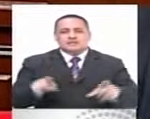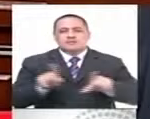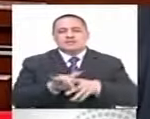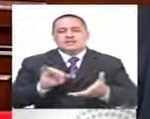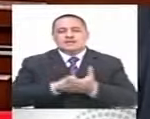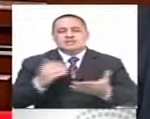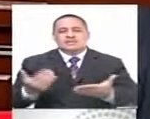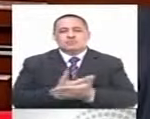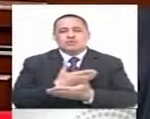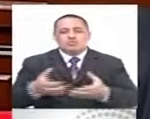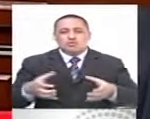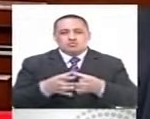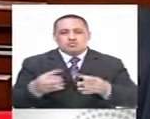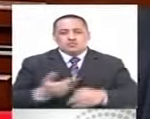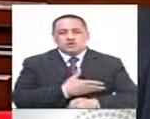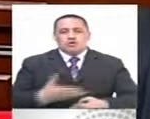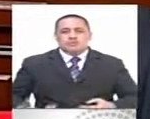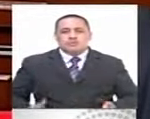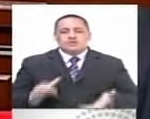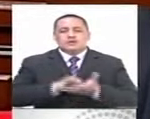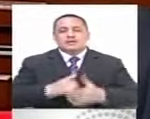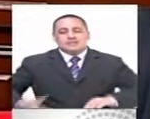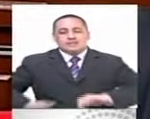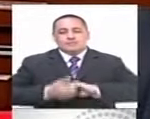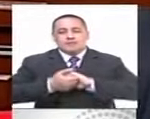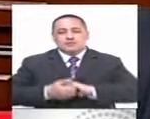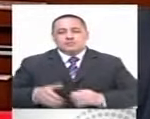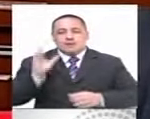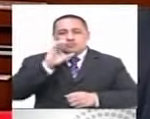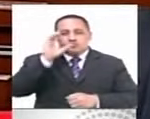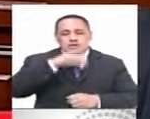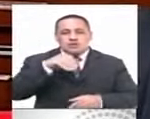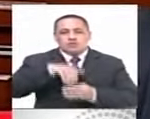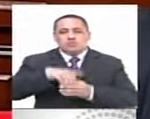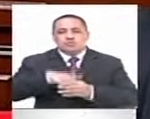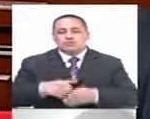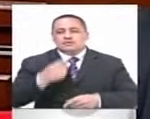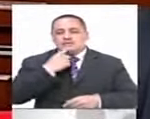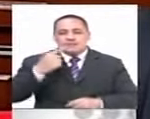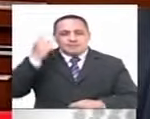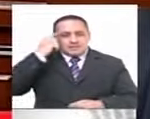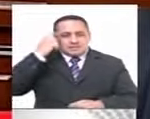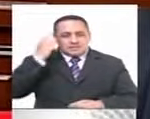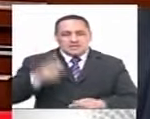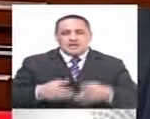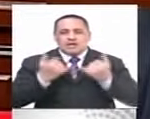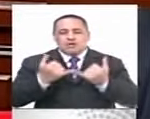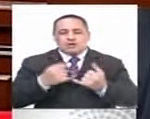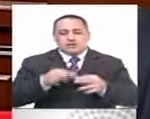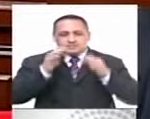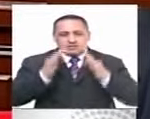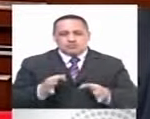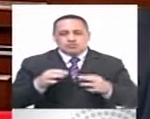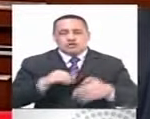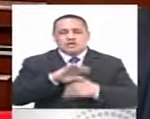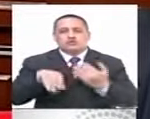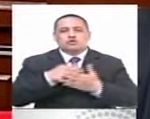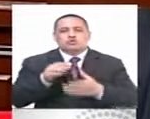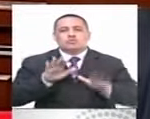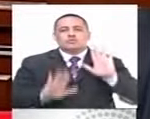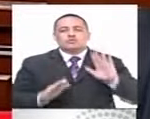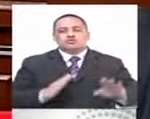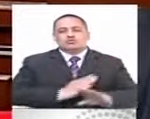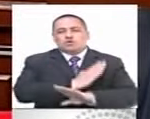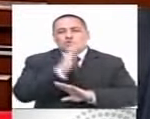nuevo gobierno que hace el pacto para conseguir los votos debe ser coherente y consecuente entre lo que prometió a lo largo